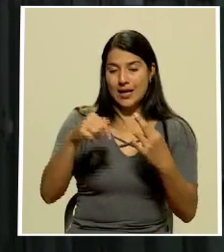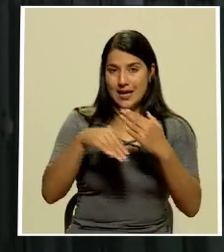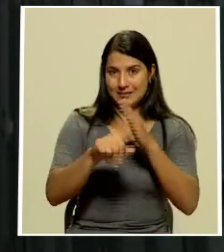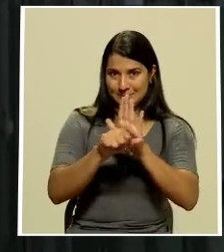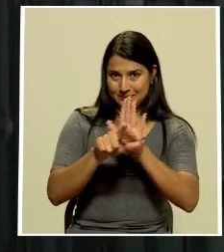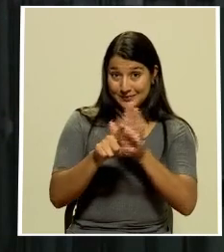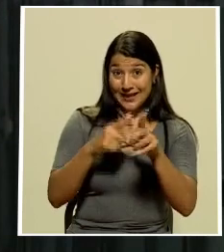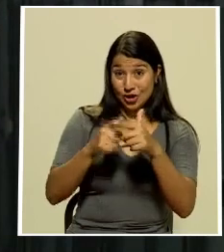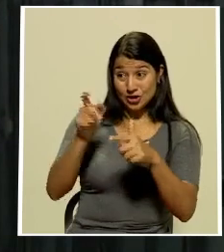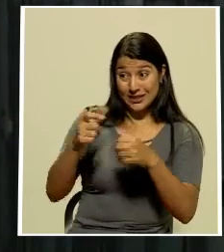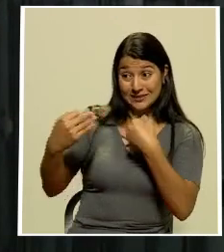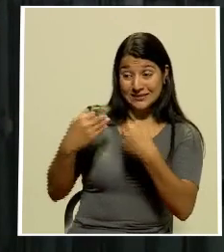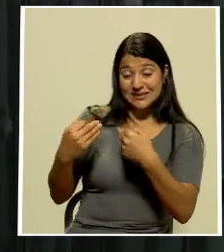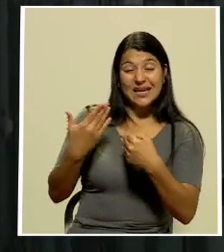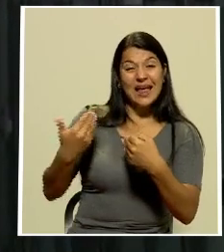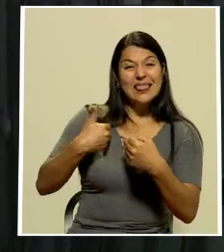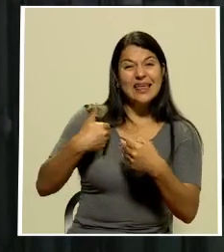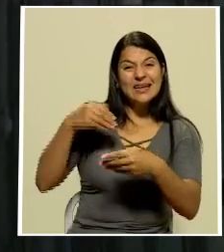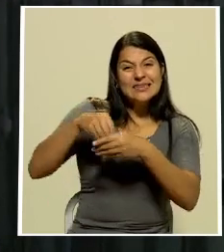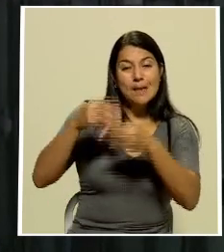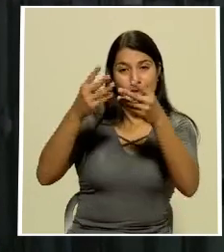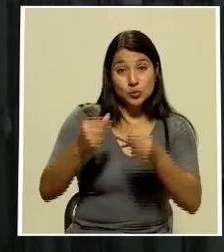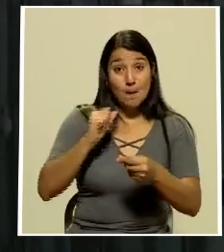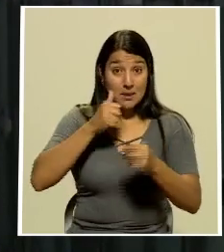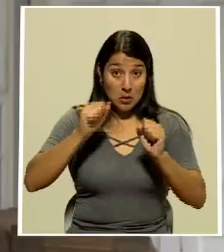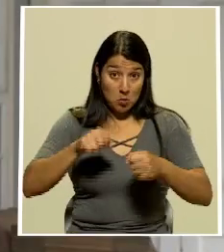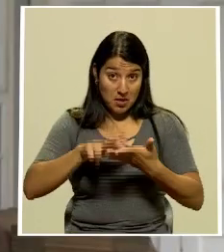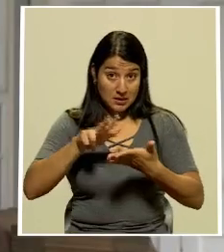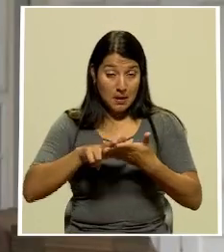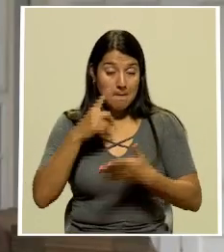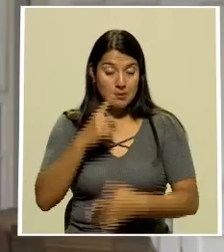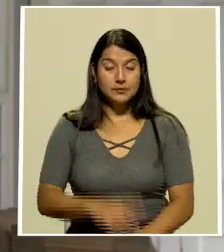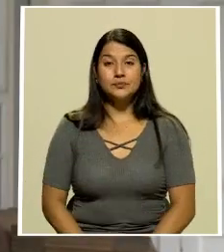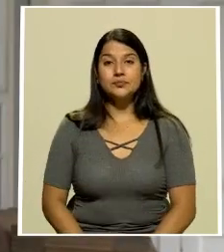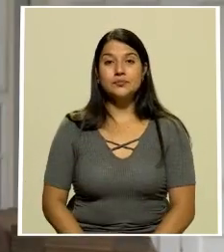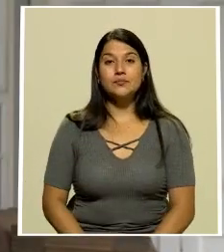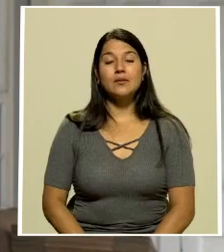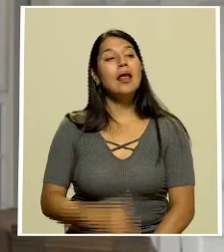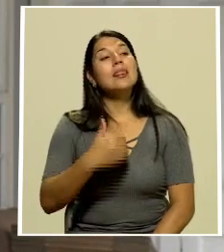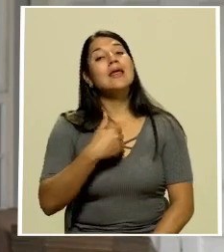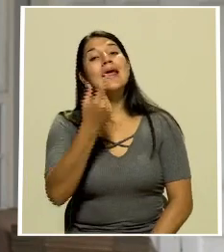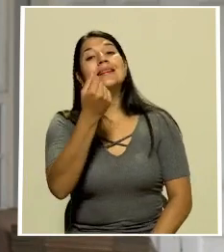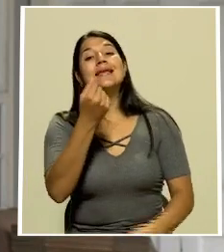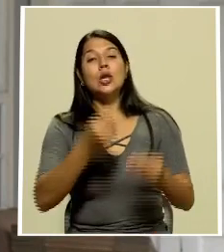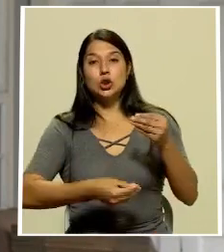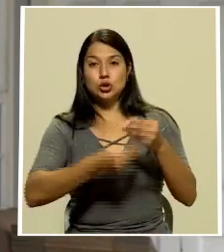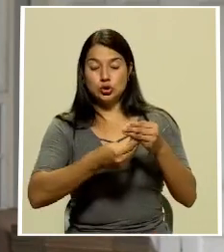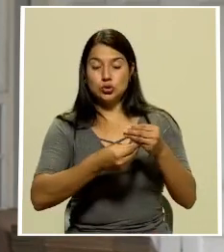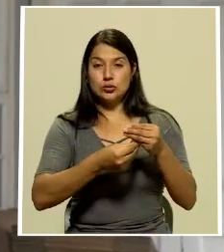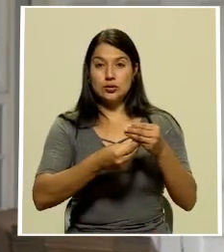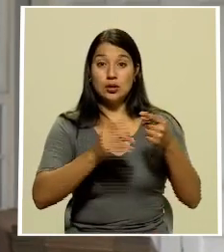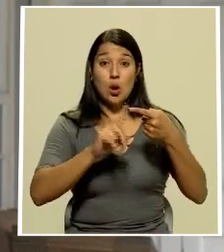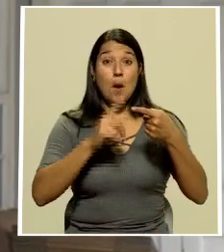contiene este presupuesto que se podría dictaminar el día de mañana. Veamos. recursos adicionales producto de